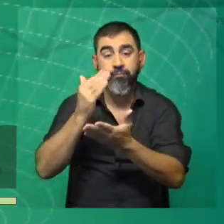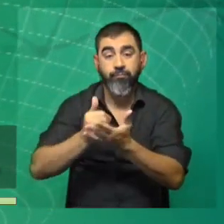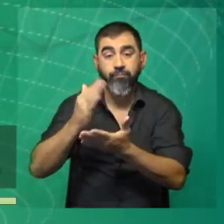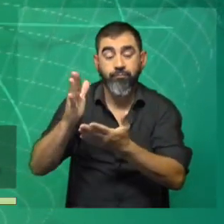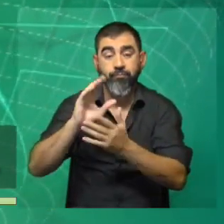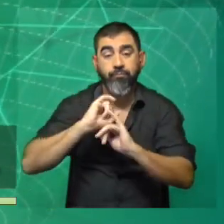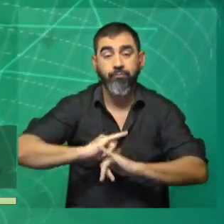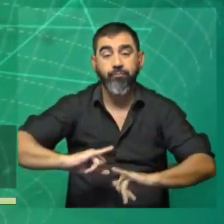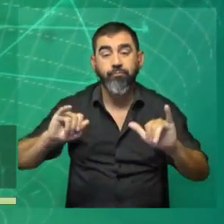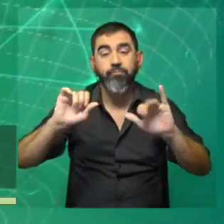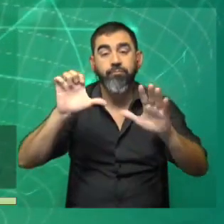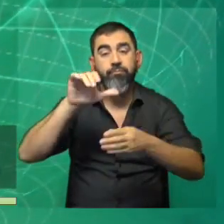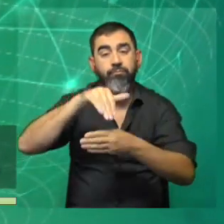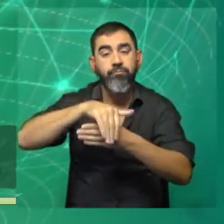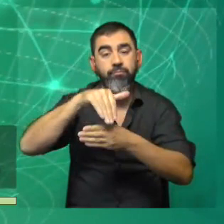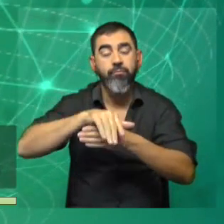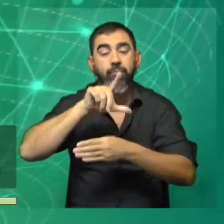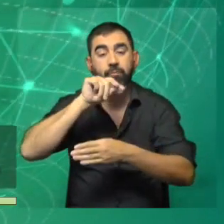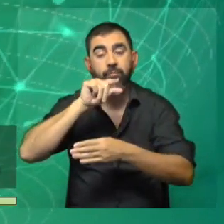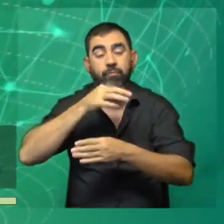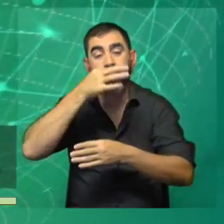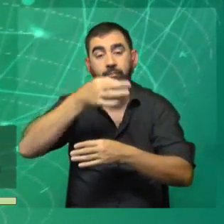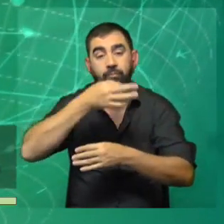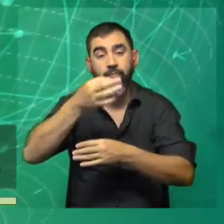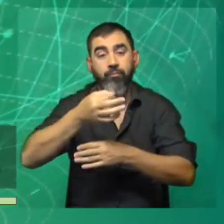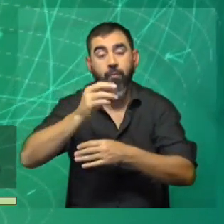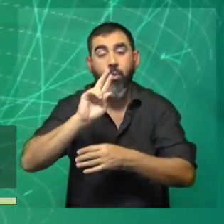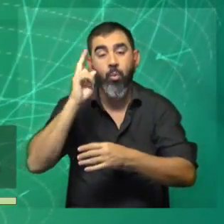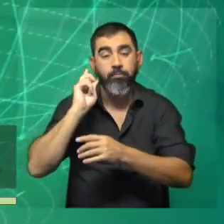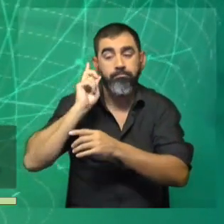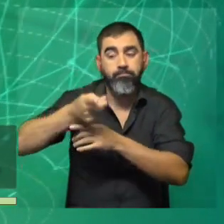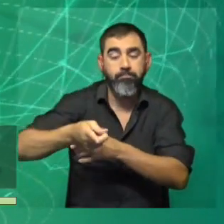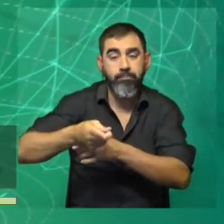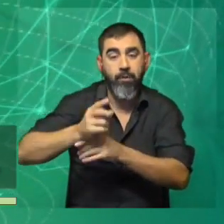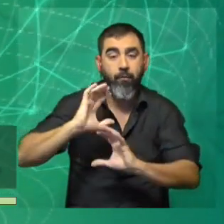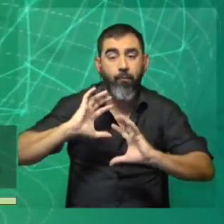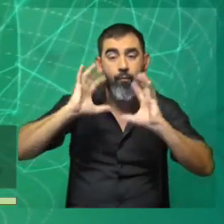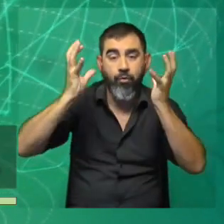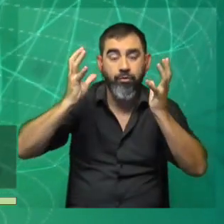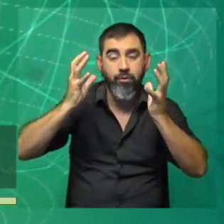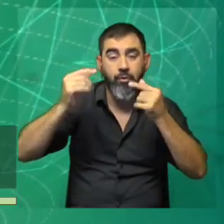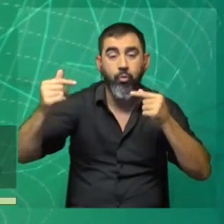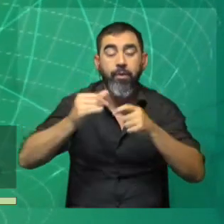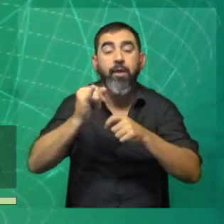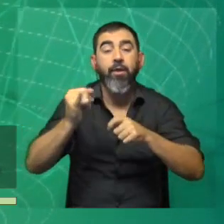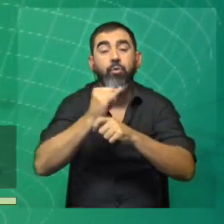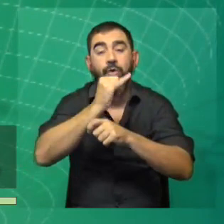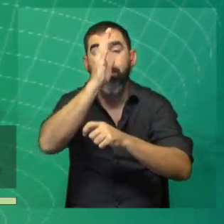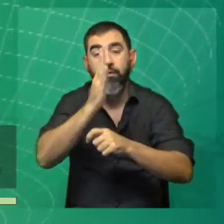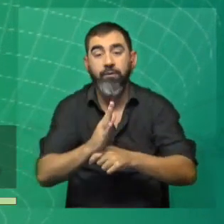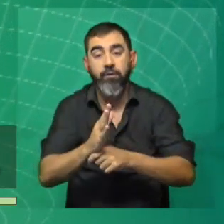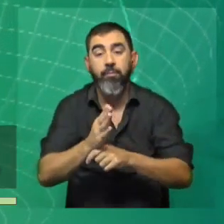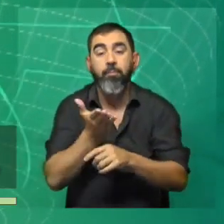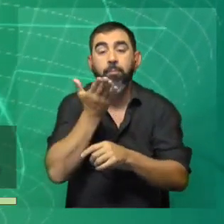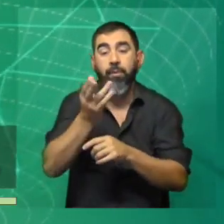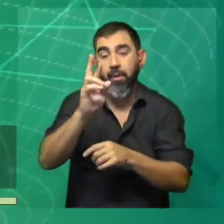se publicó sobre las seis de la tarde de ayer en Twitter una declaración decía Uruguay condena los episodios de violencia contra las instituciones en Brasil y hace